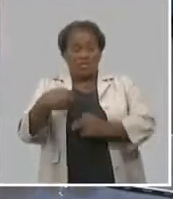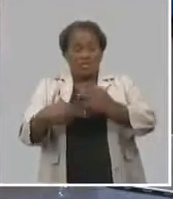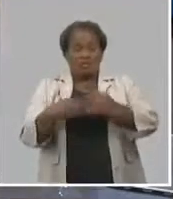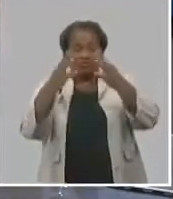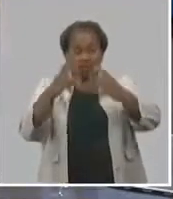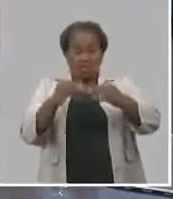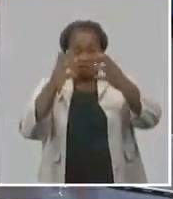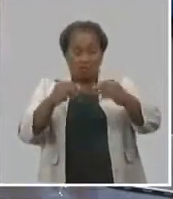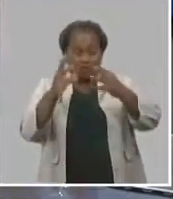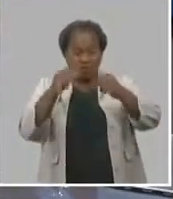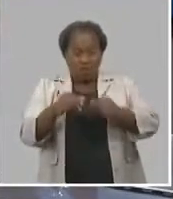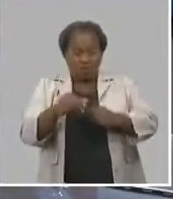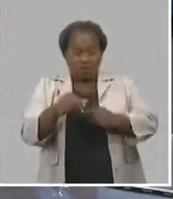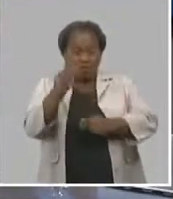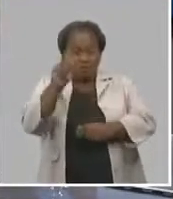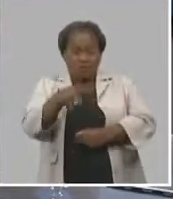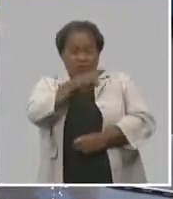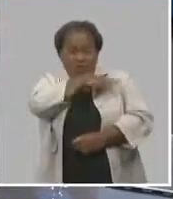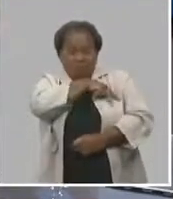el censo de población y vivienda,